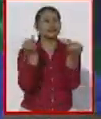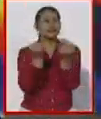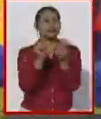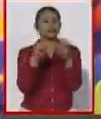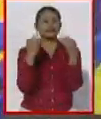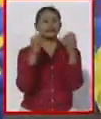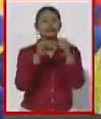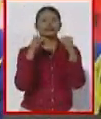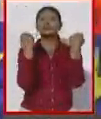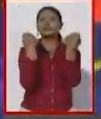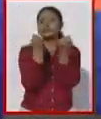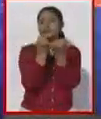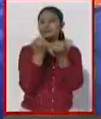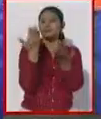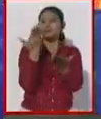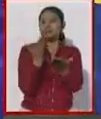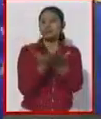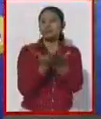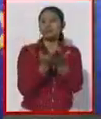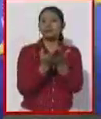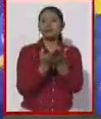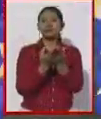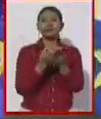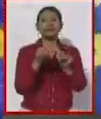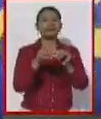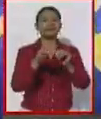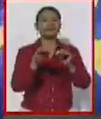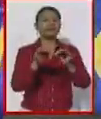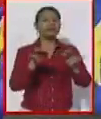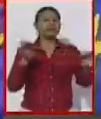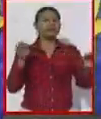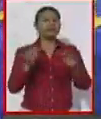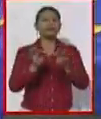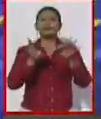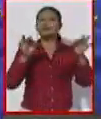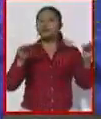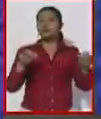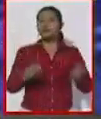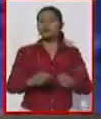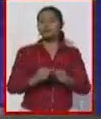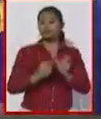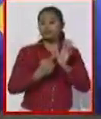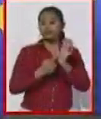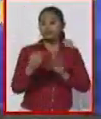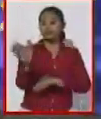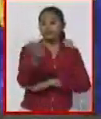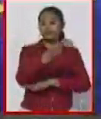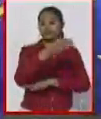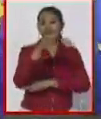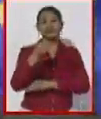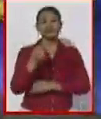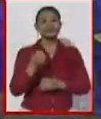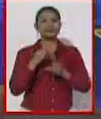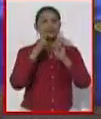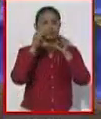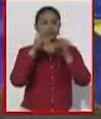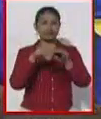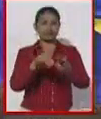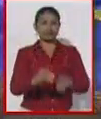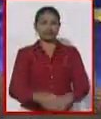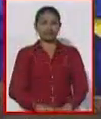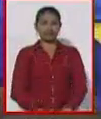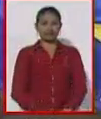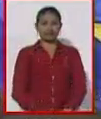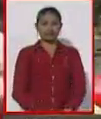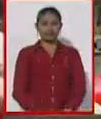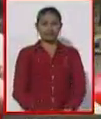y sectores sociales siguen llegando con metros y metros de tela para lo que va a ser esta gran extensión de la bandera por la reivindicación